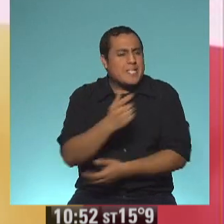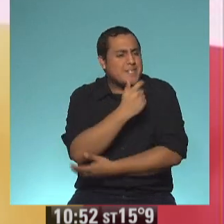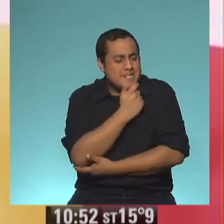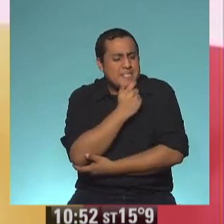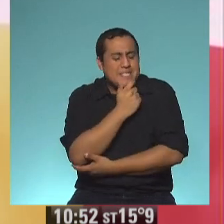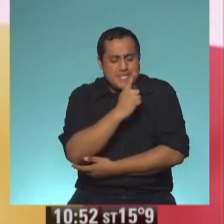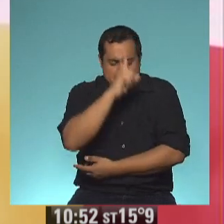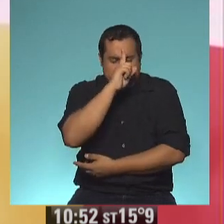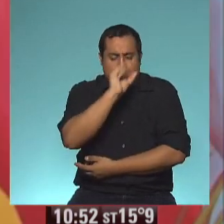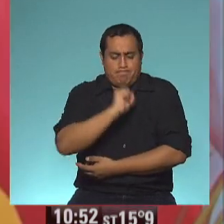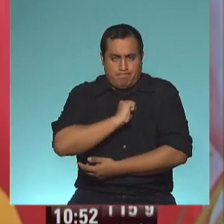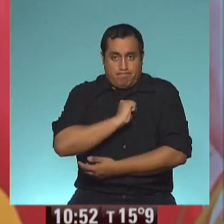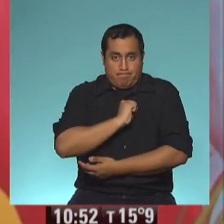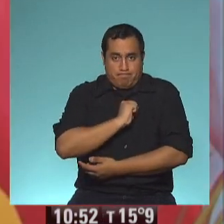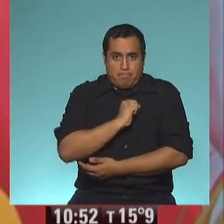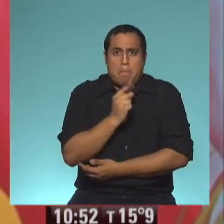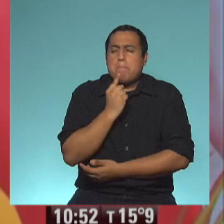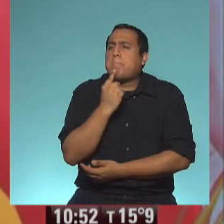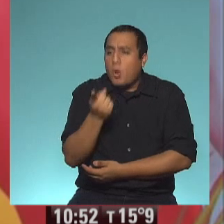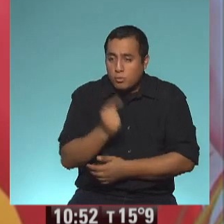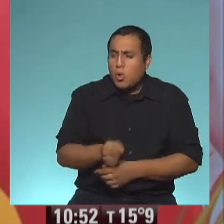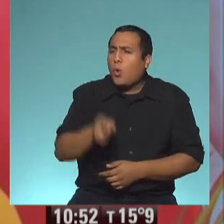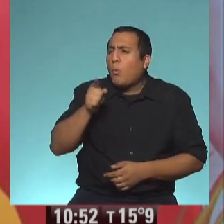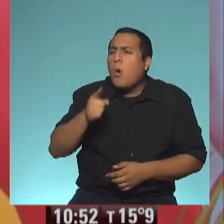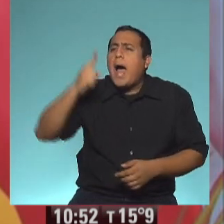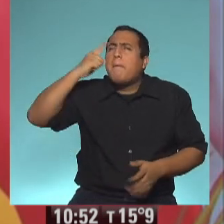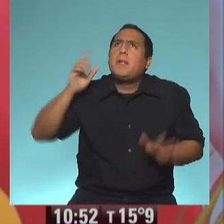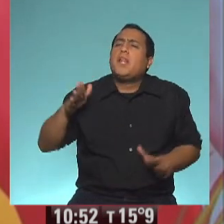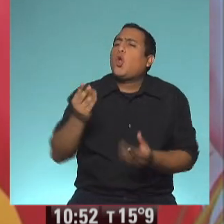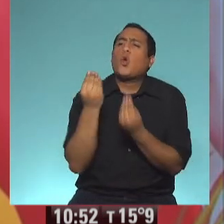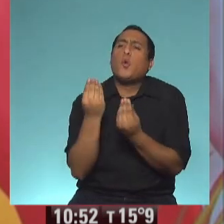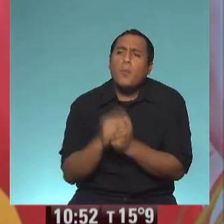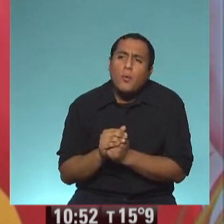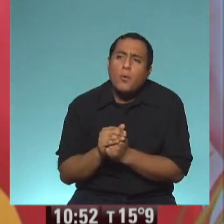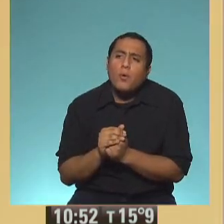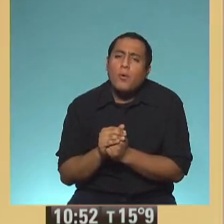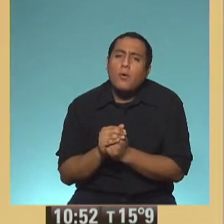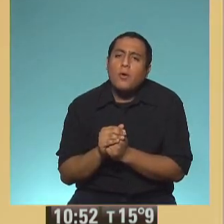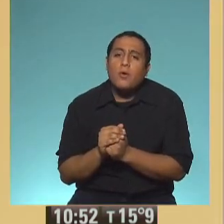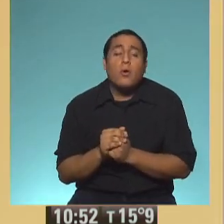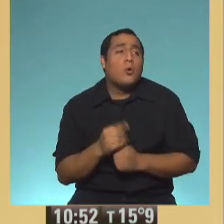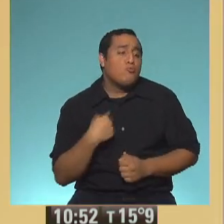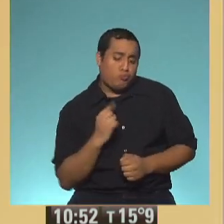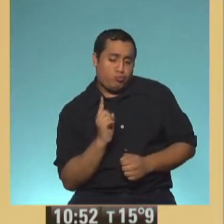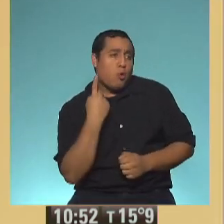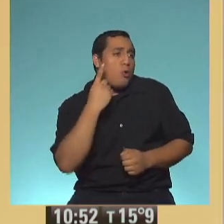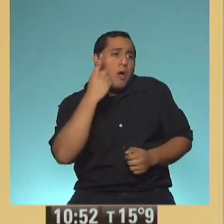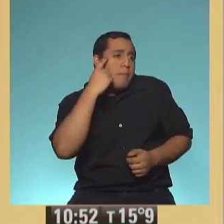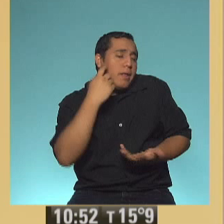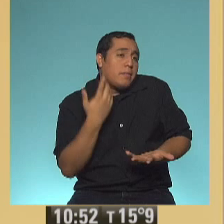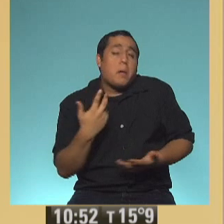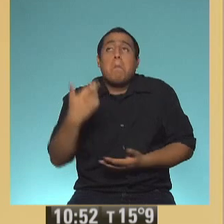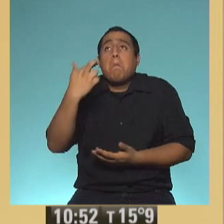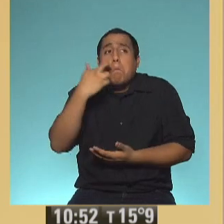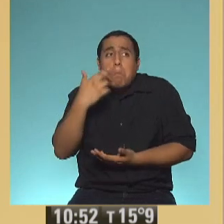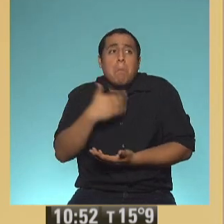y preguntó olegario como aprendiste a volar aprendí solo mi padre